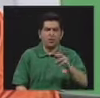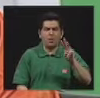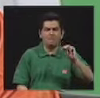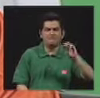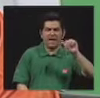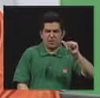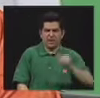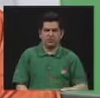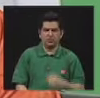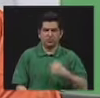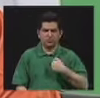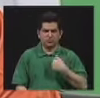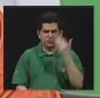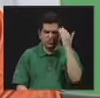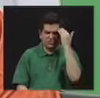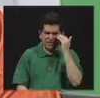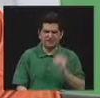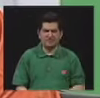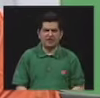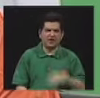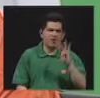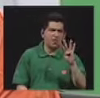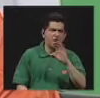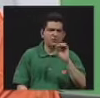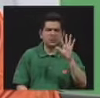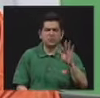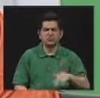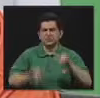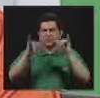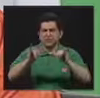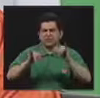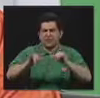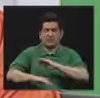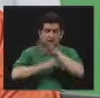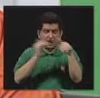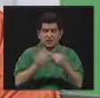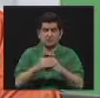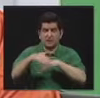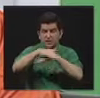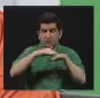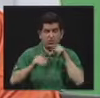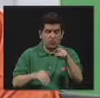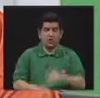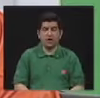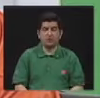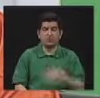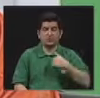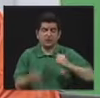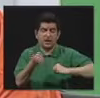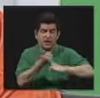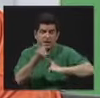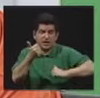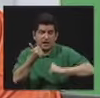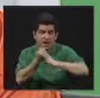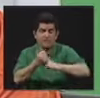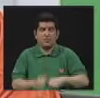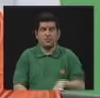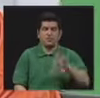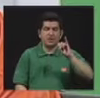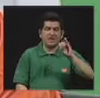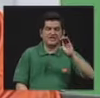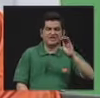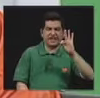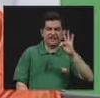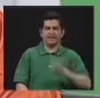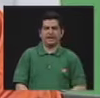de Manuel Antonio. Si hay 4 o 5 que se salvan en cada uno de los sectores y están todos basados en que ellos son suplidos básicamente por